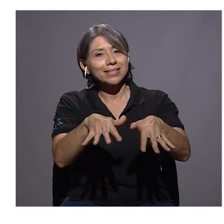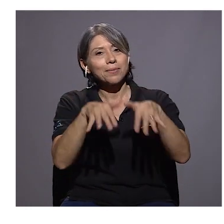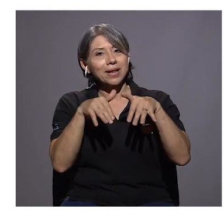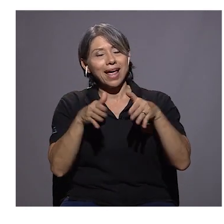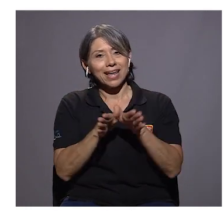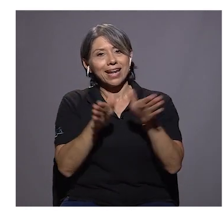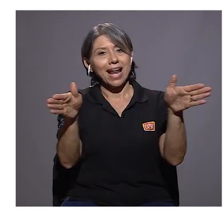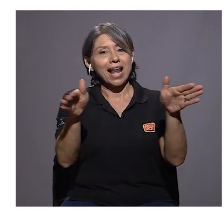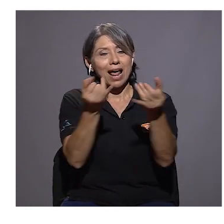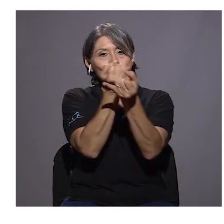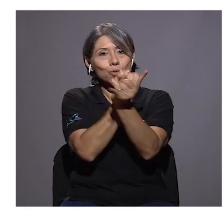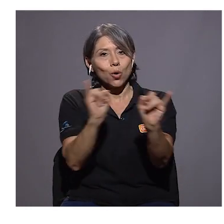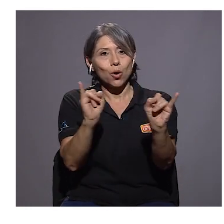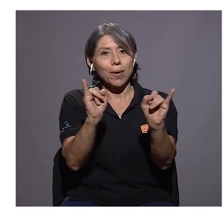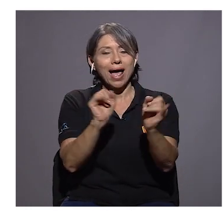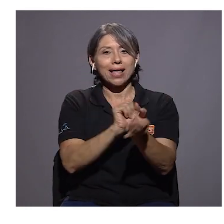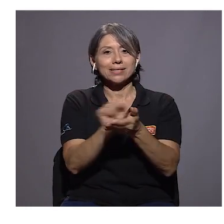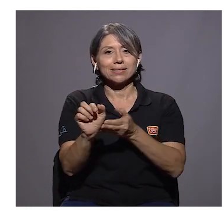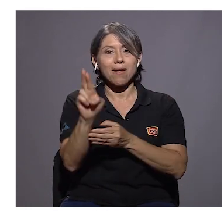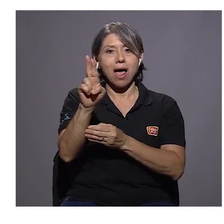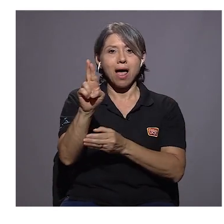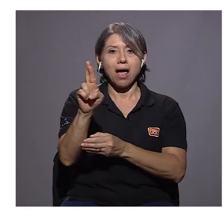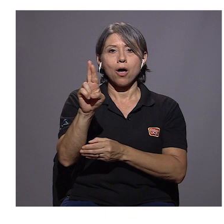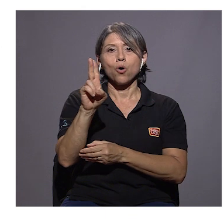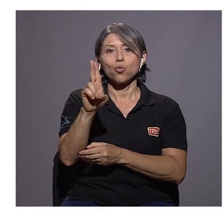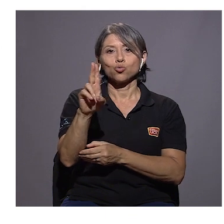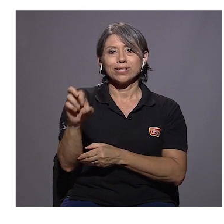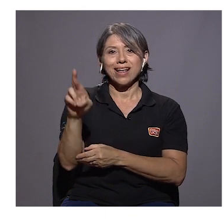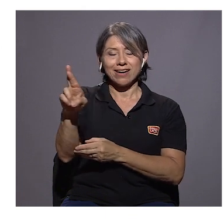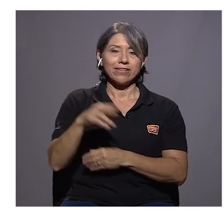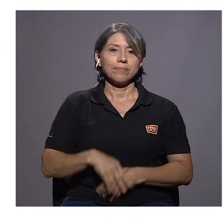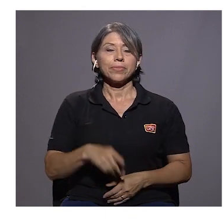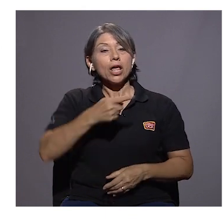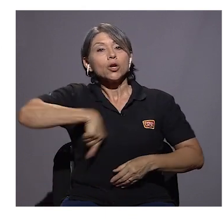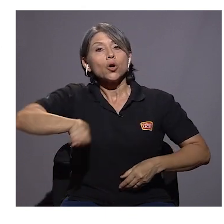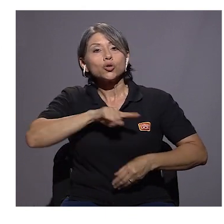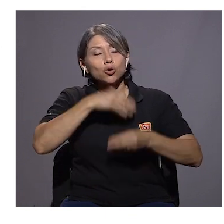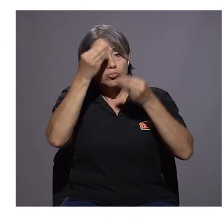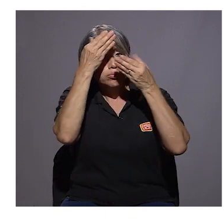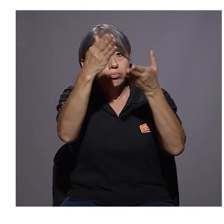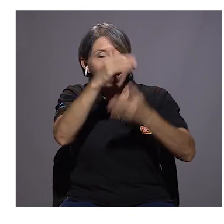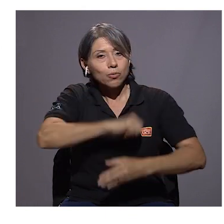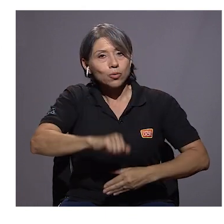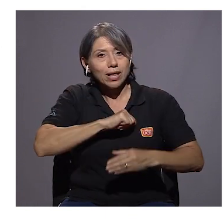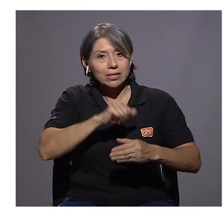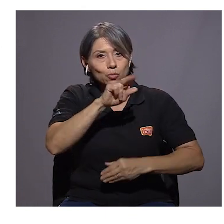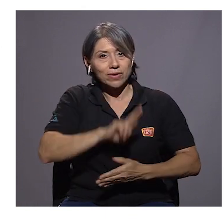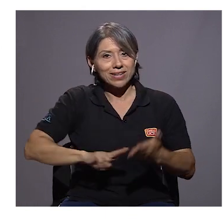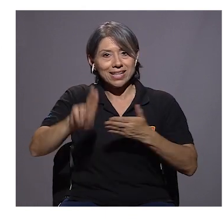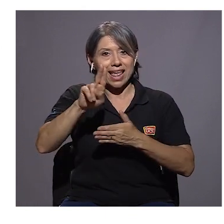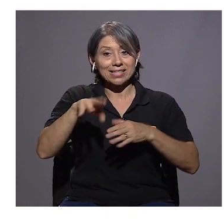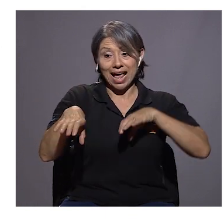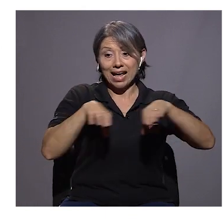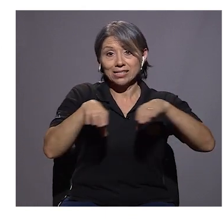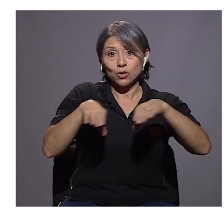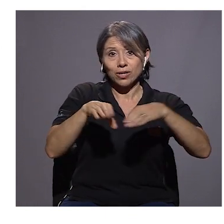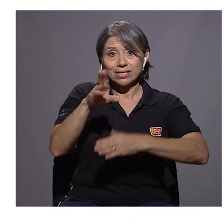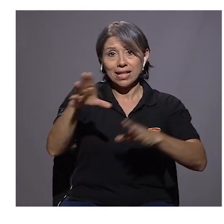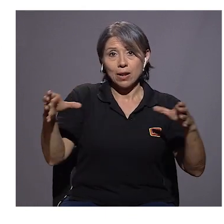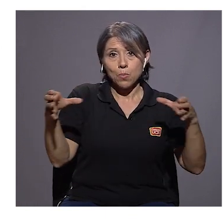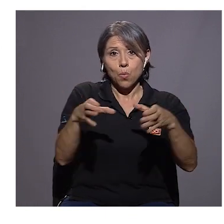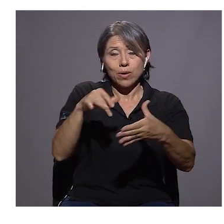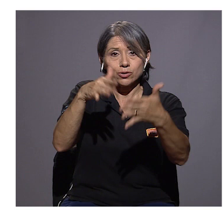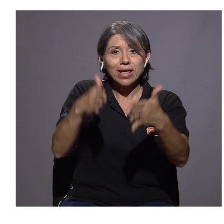Pronunciamiento de Asamblea General Autónoma de la Sede Occidente, UCR. Hacemos de conocimiento de las autoridades universitarias que las acciones